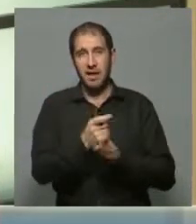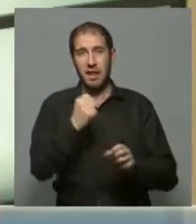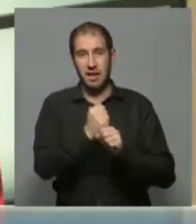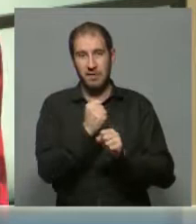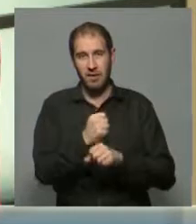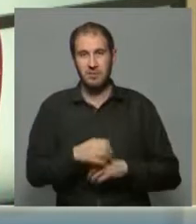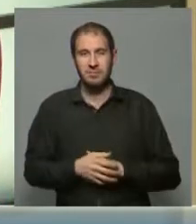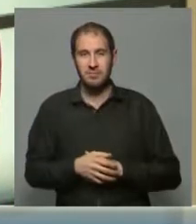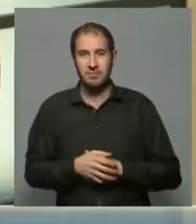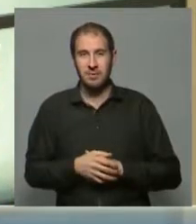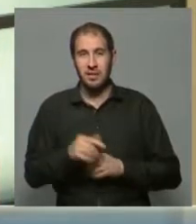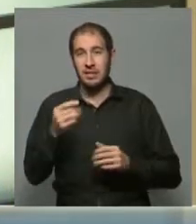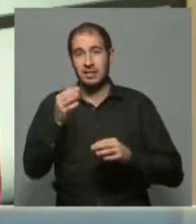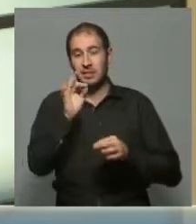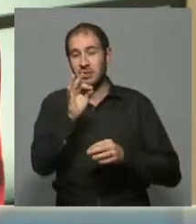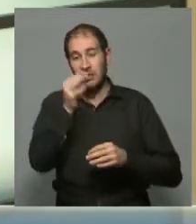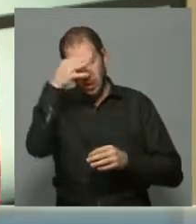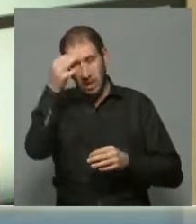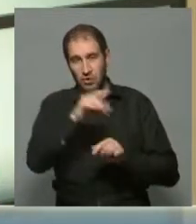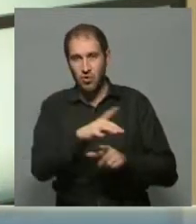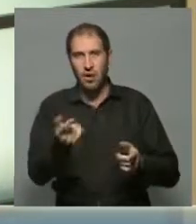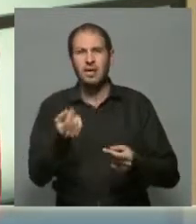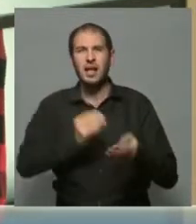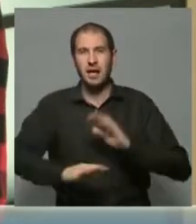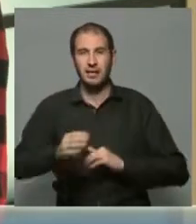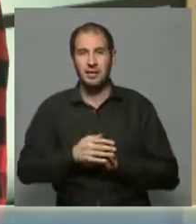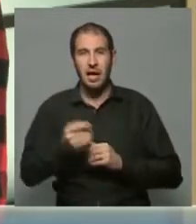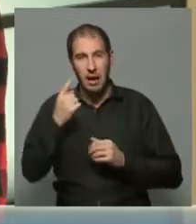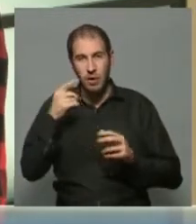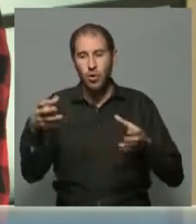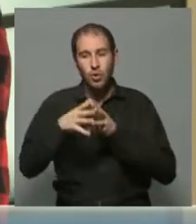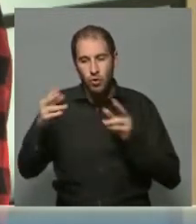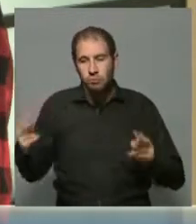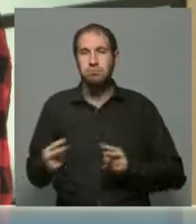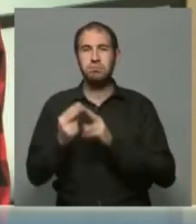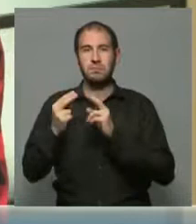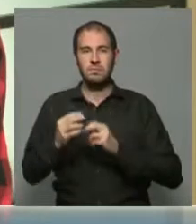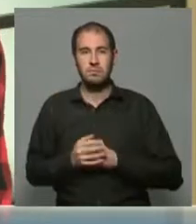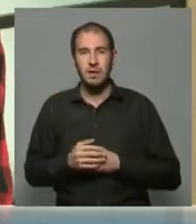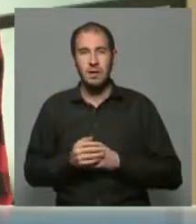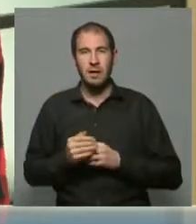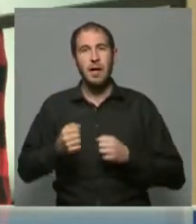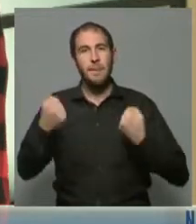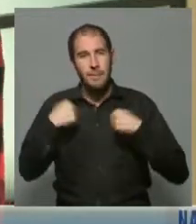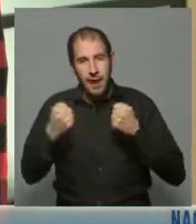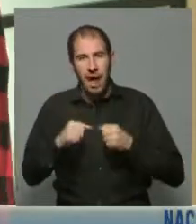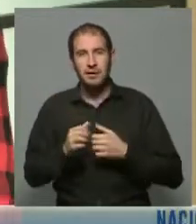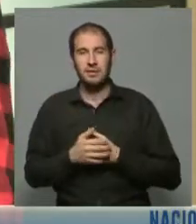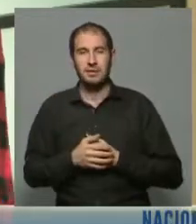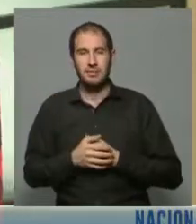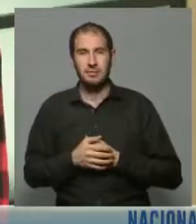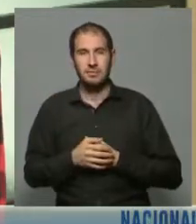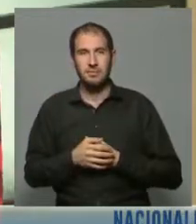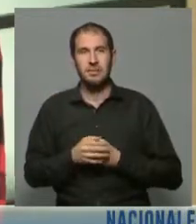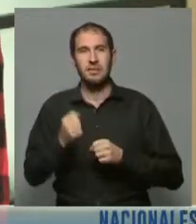trabajo, que no había obra, sino lo que fuimos haciendo fue encontrarnos como grupo, uh-huh, hicimos ejercicios, empezamos a tener